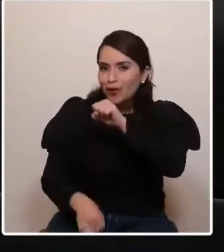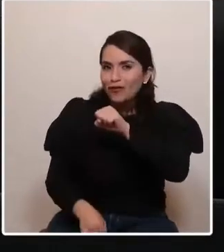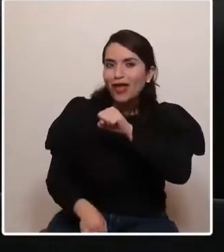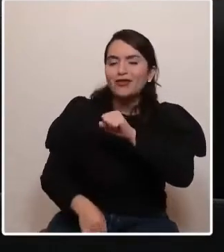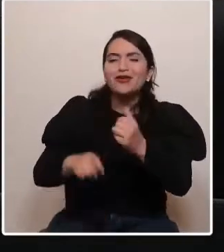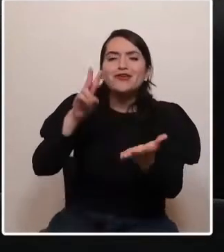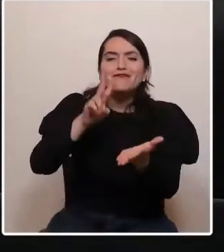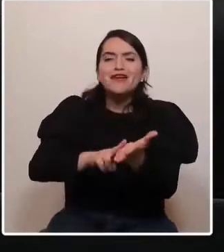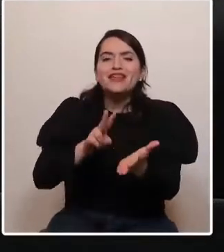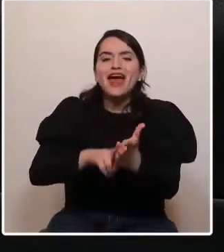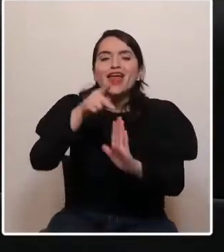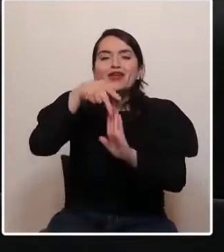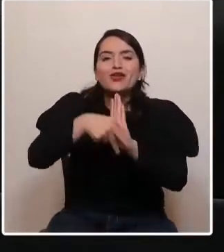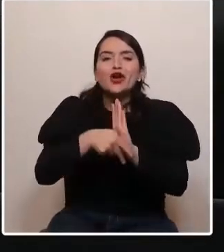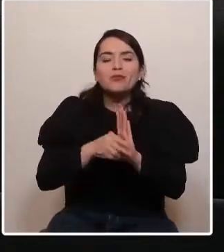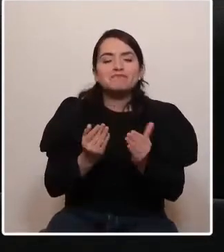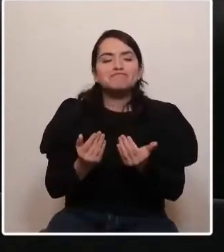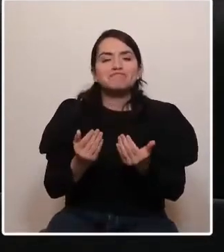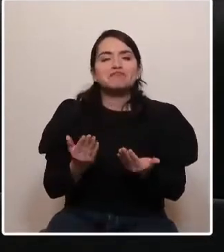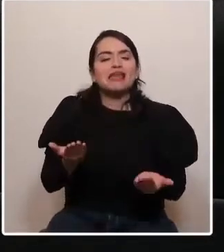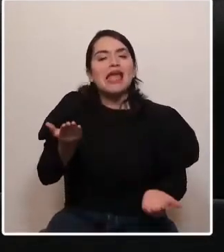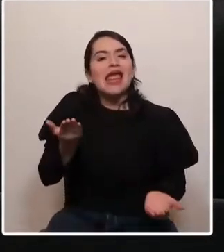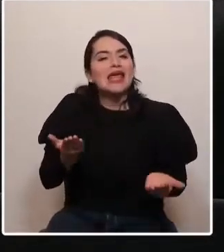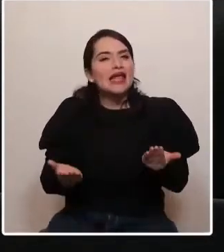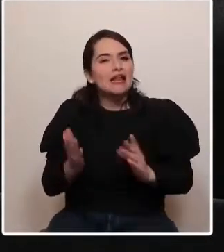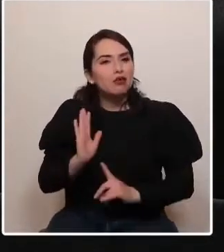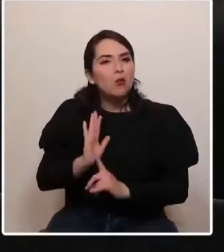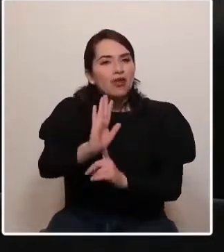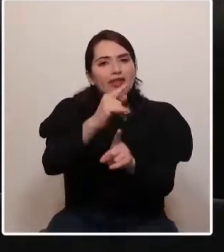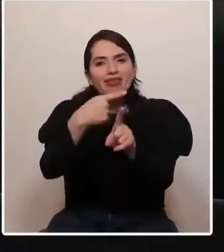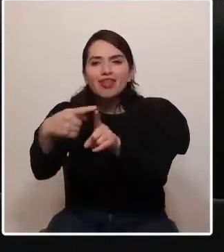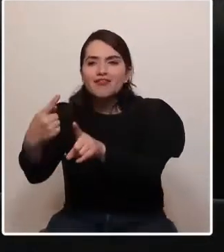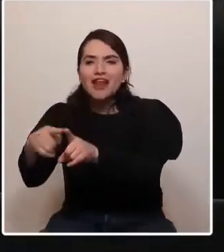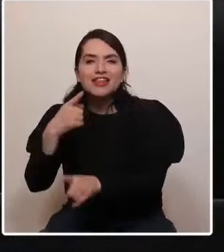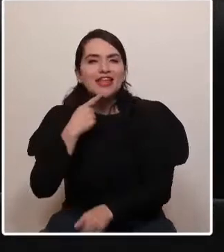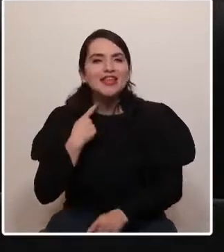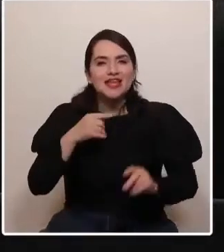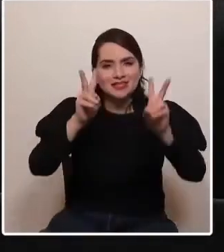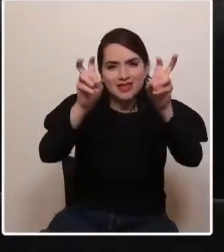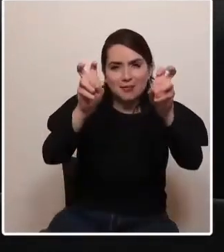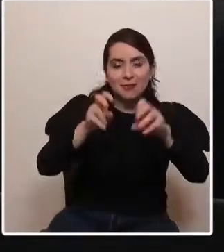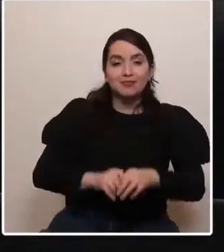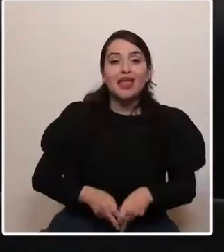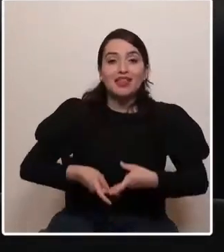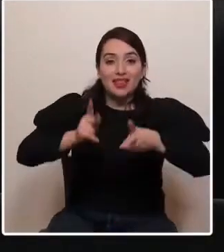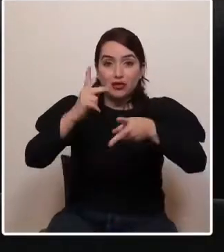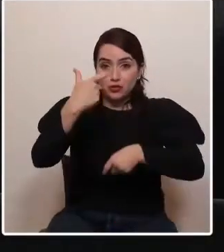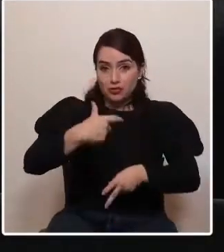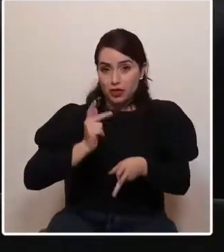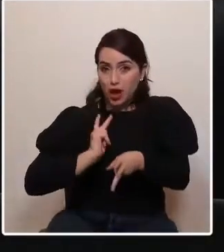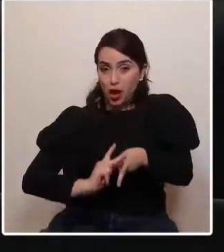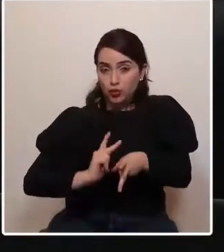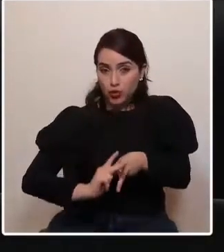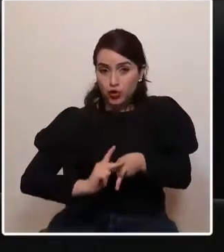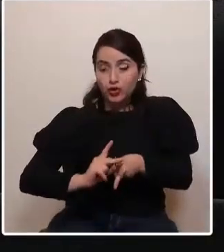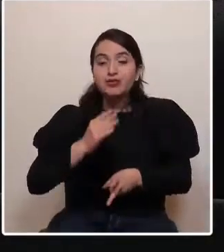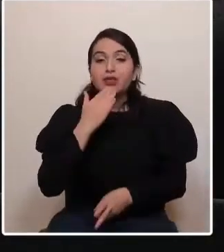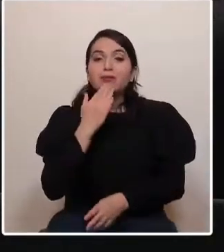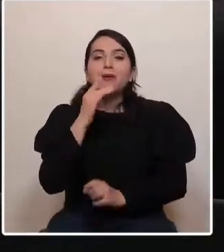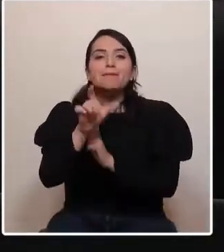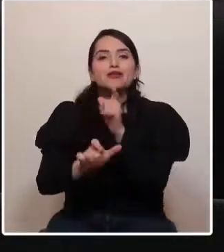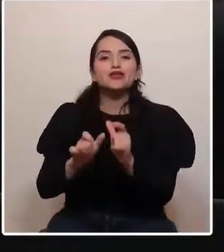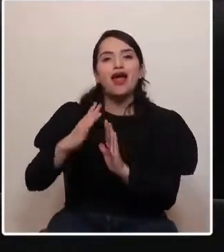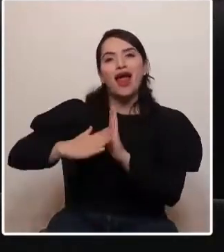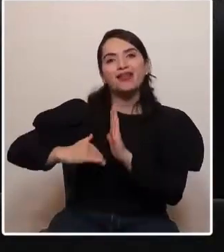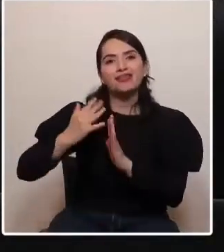norma equilibrada y que refleje la diversidad de intereses legítimos en la materia, derecho de los autores e intérpretes y derecho de todas y todos para acceder